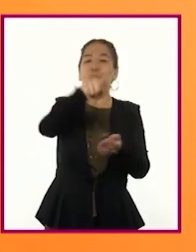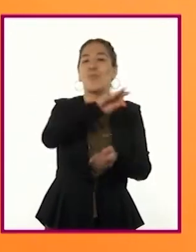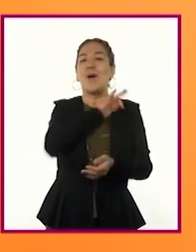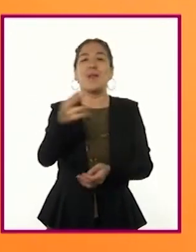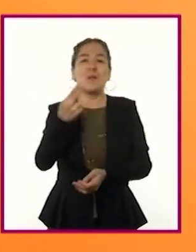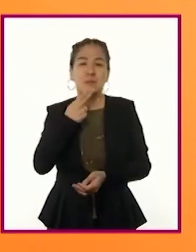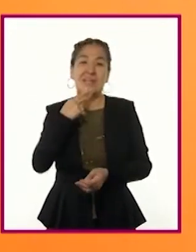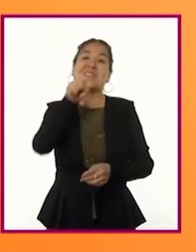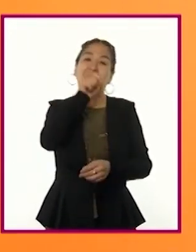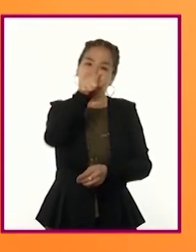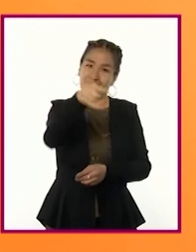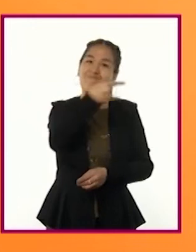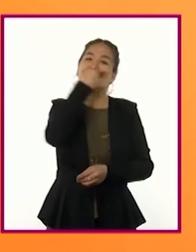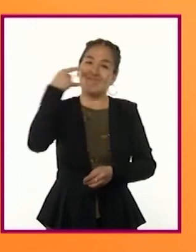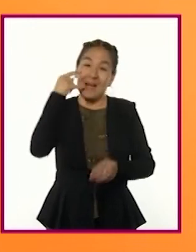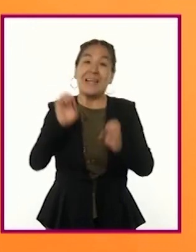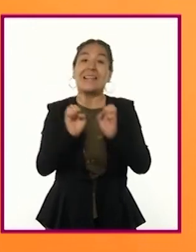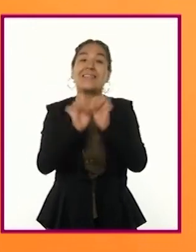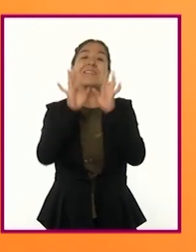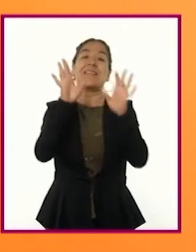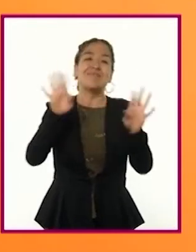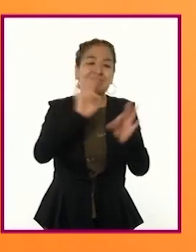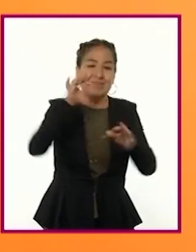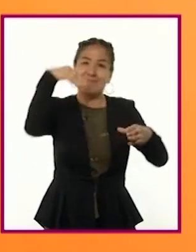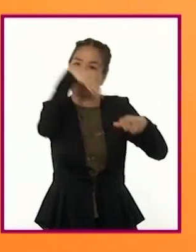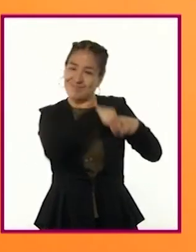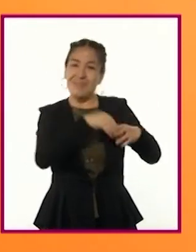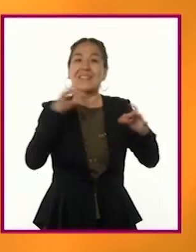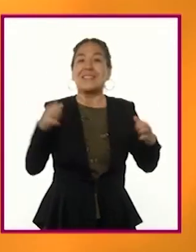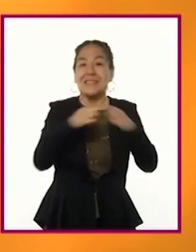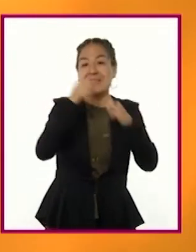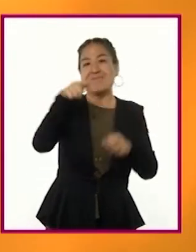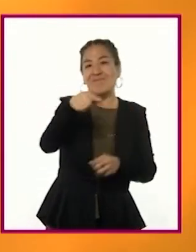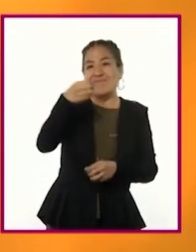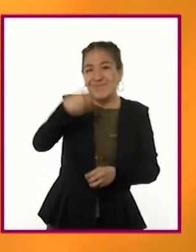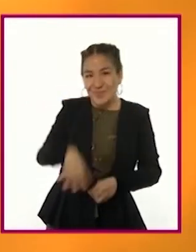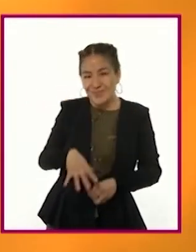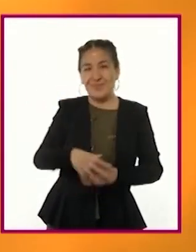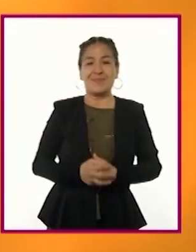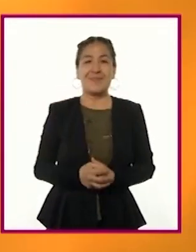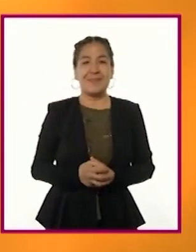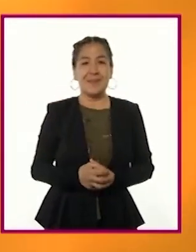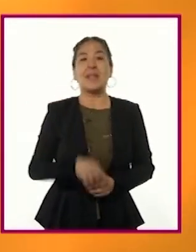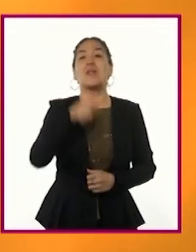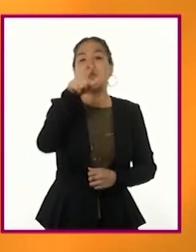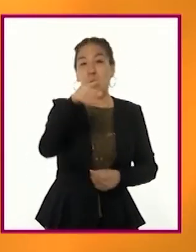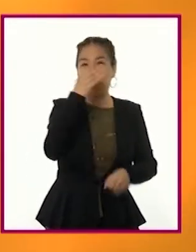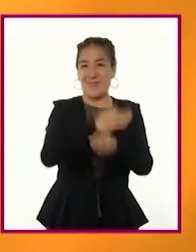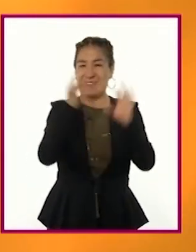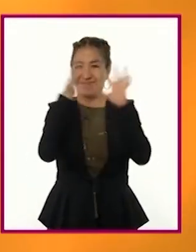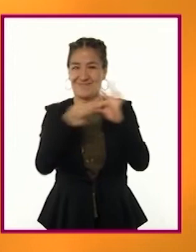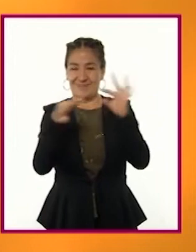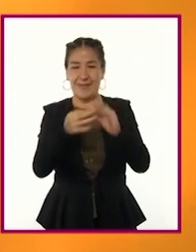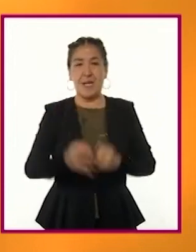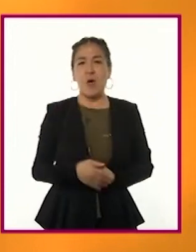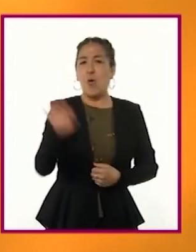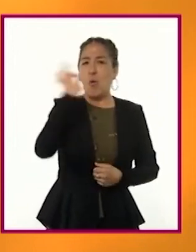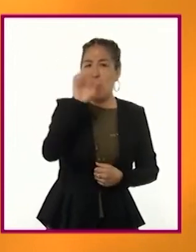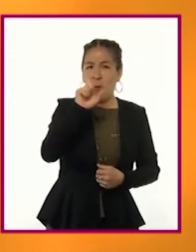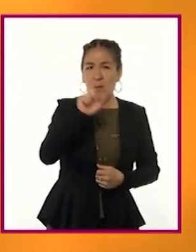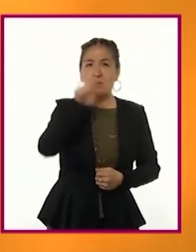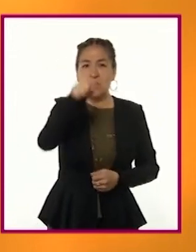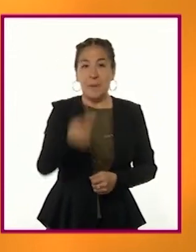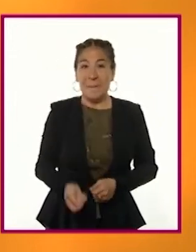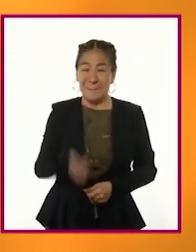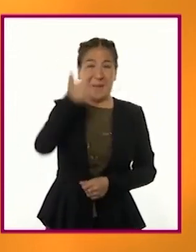convenga llevar ropa interior extra en caso de ser necesario. Como mencionas en tu relato, cuando llega la primera